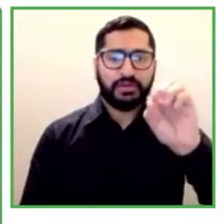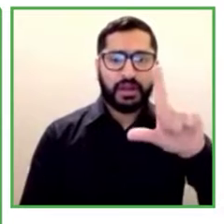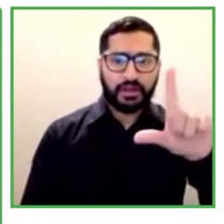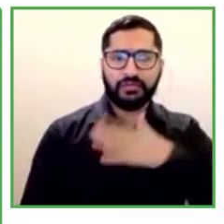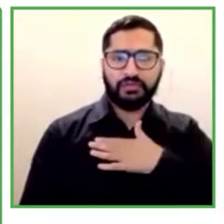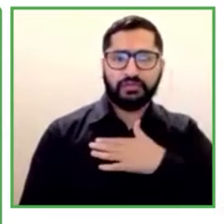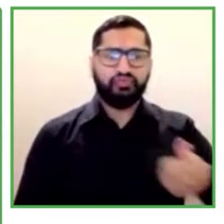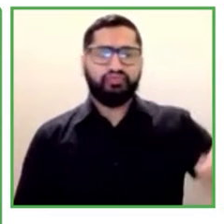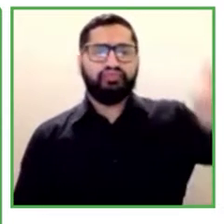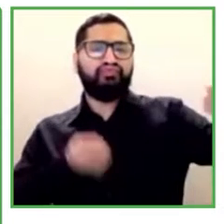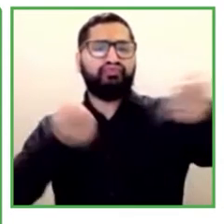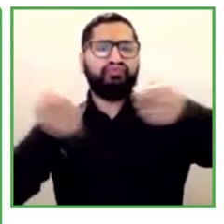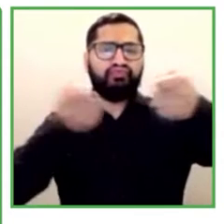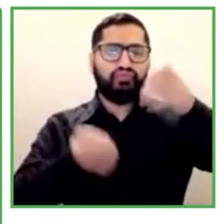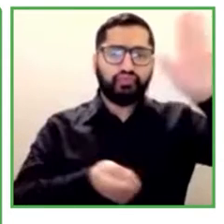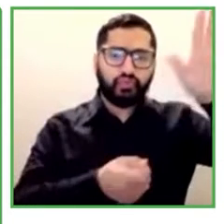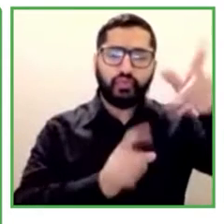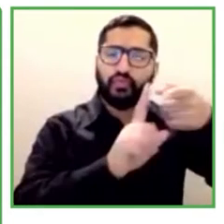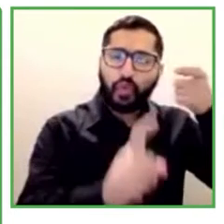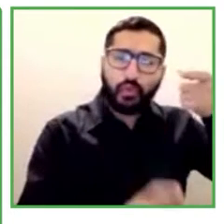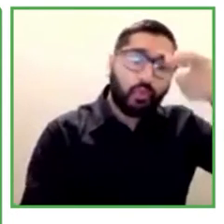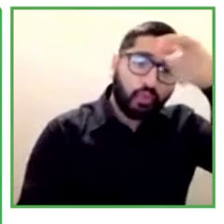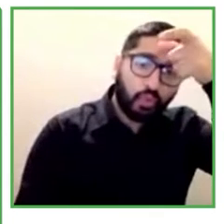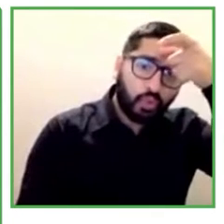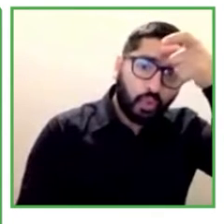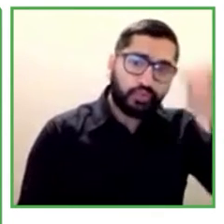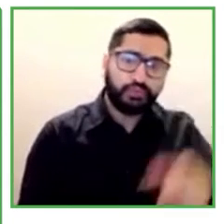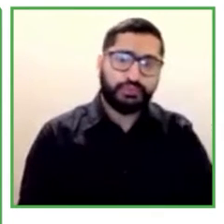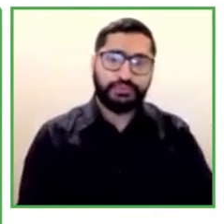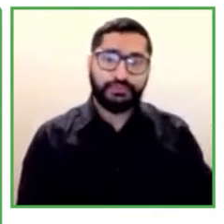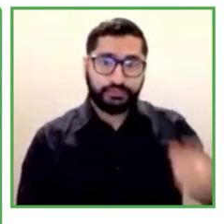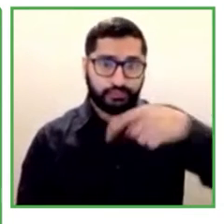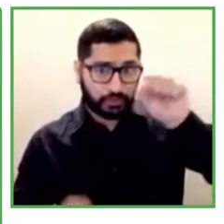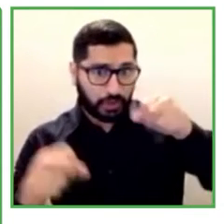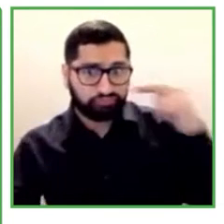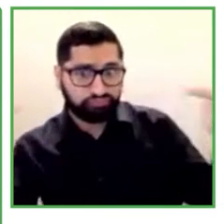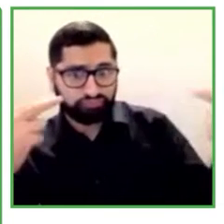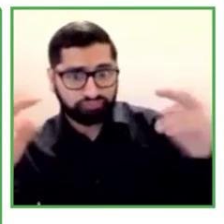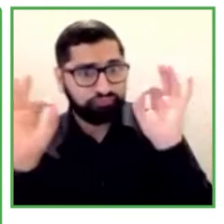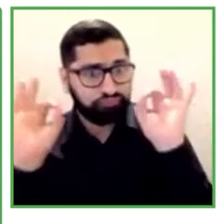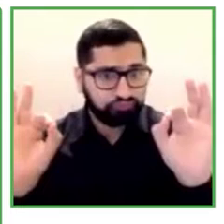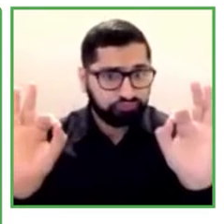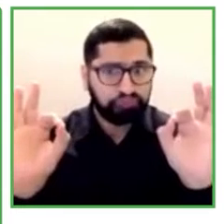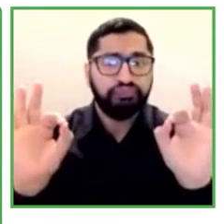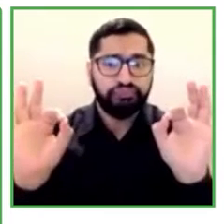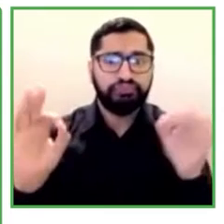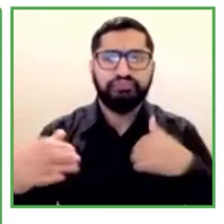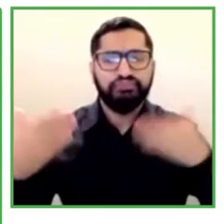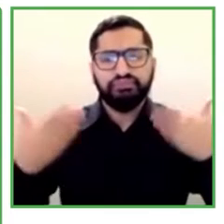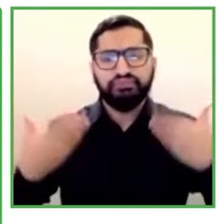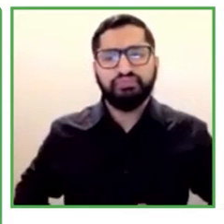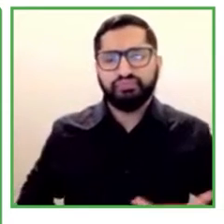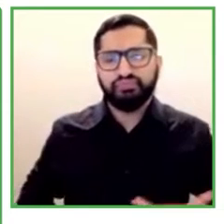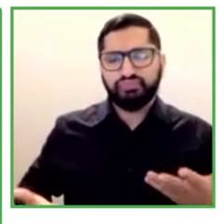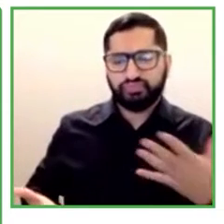me pueden ver, soy una mujer blanca con cabello negro, con ojos verdes. Estoy utilizando